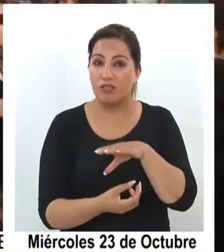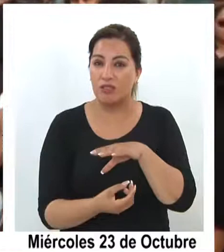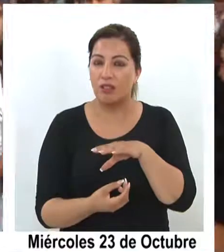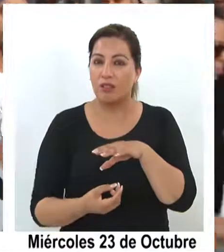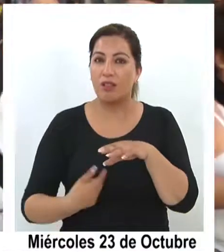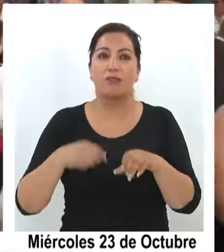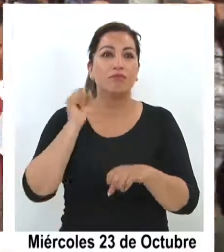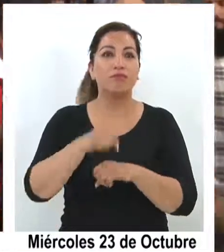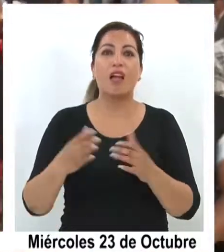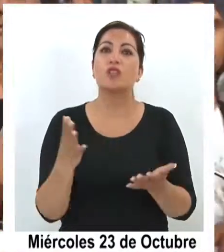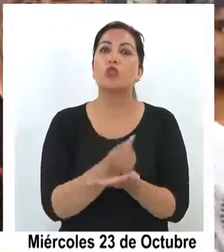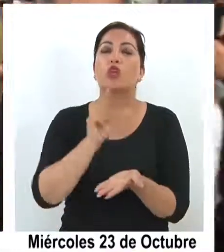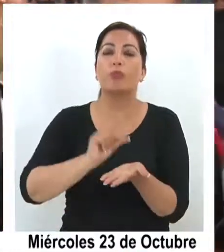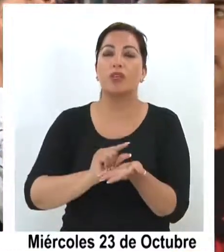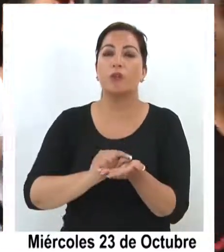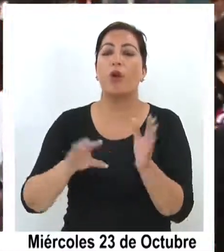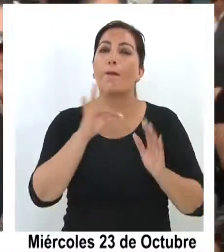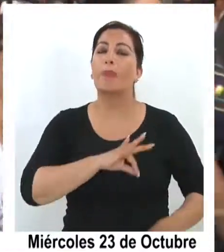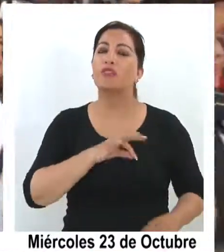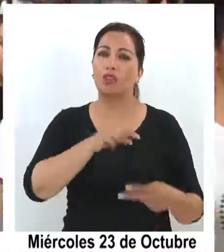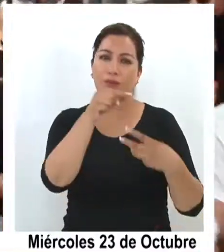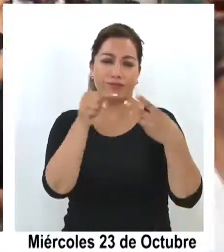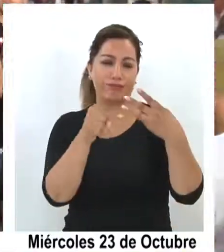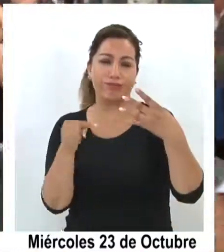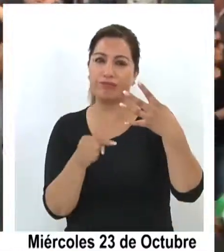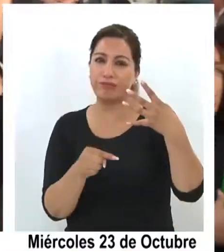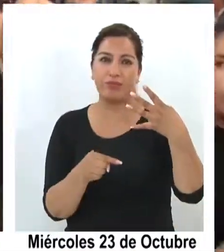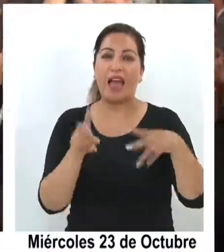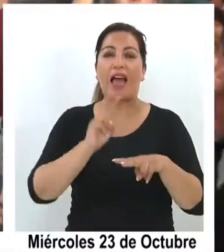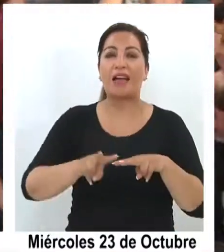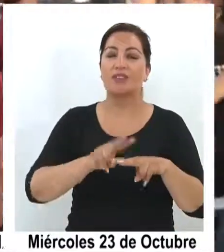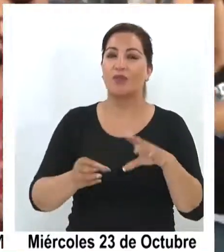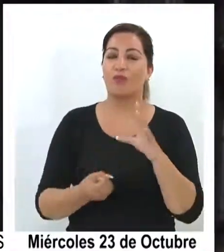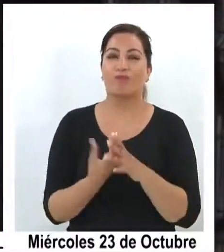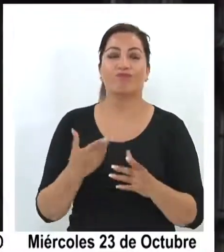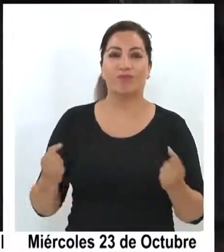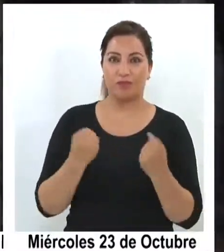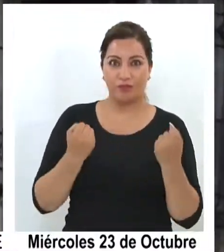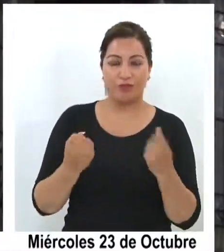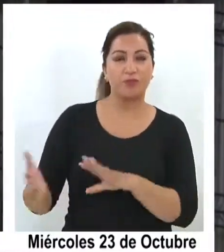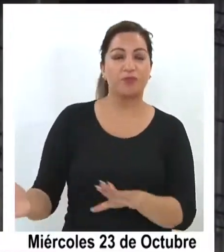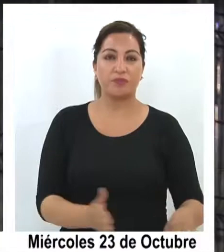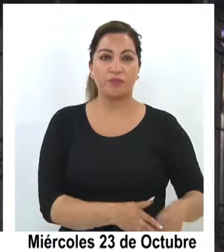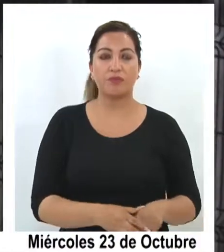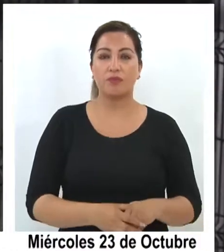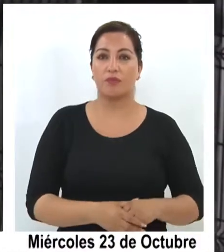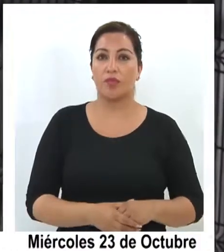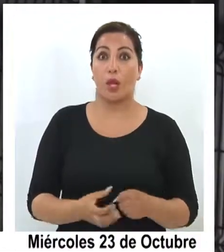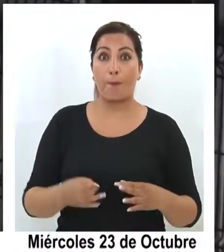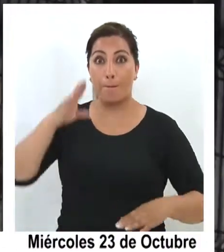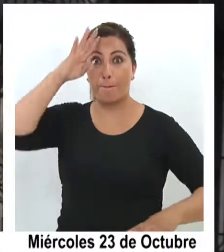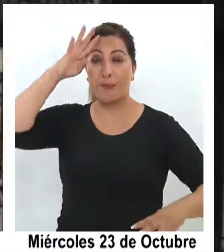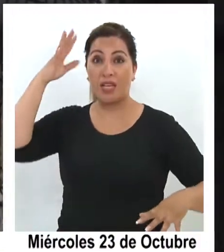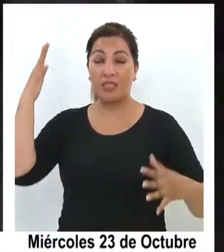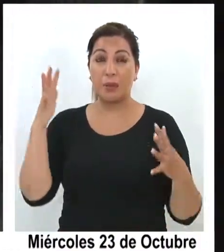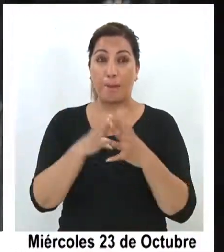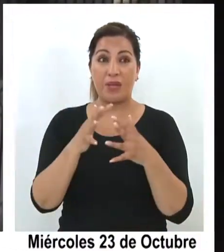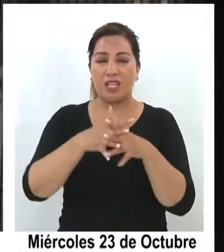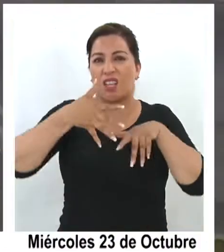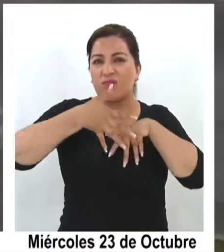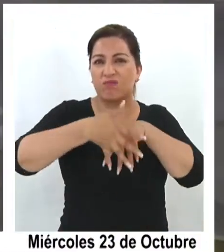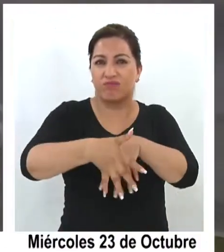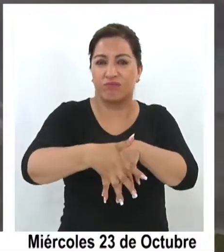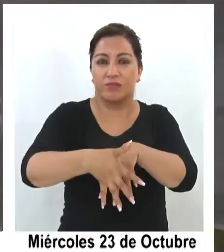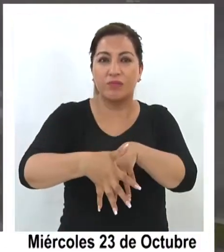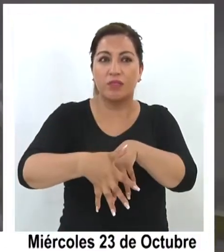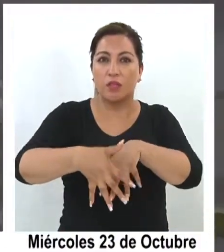otra respecto al sueldo mínimo, a las pensiones. O sea, se tiene que hacer un esfuerzo legislativo. En relación a la presencia de militares en la